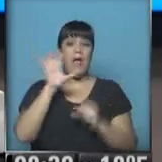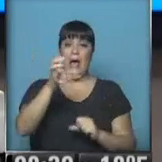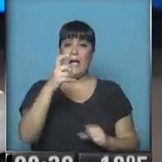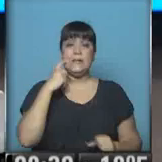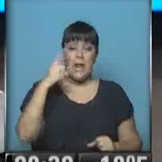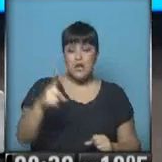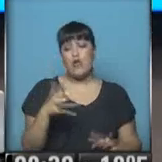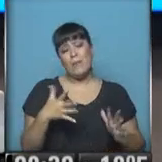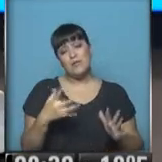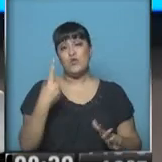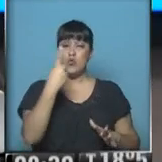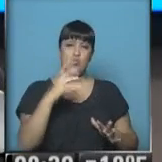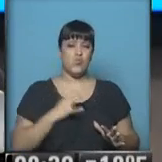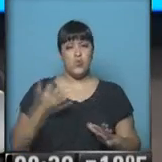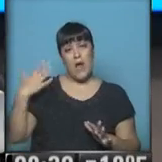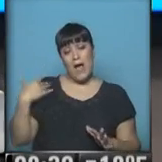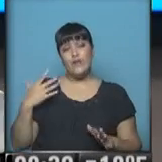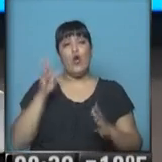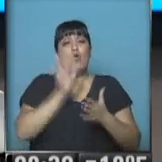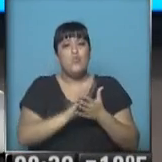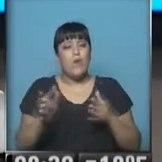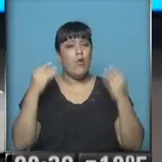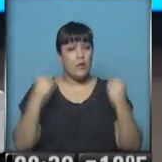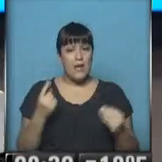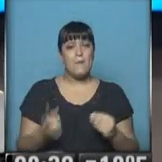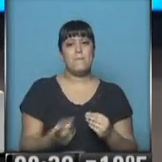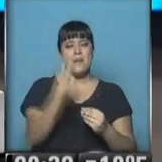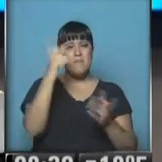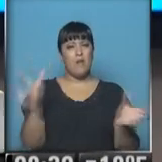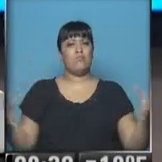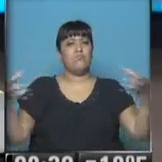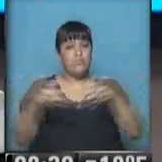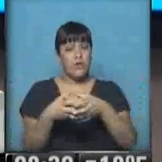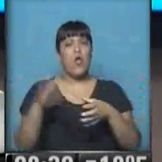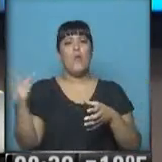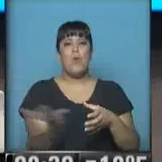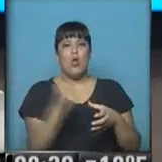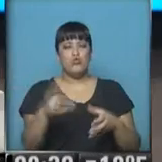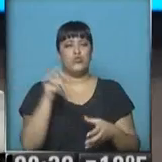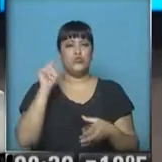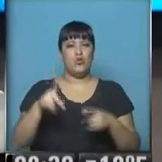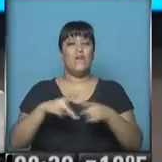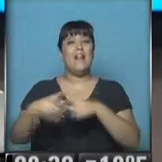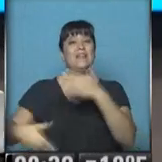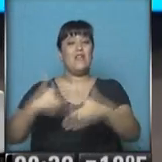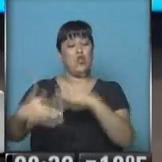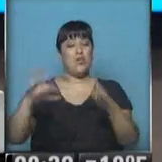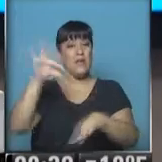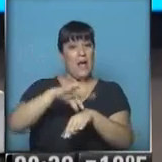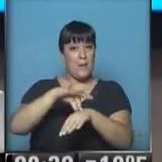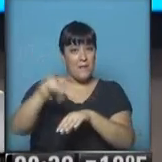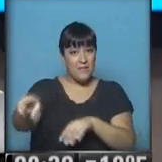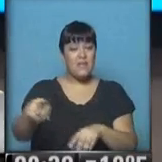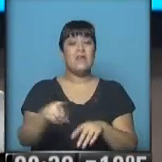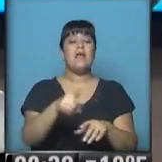hace un año un año sí el primer aglomerado de productivo en tecnología médica donde participan 11